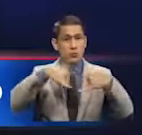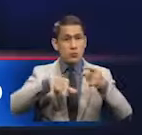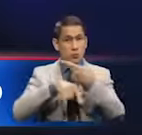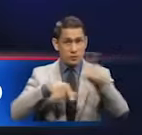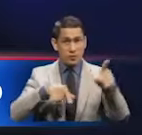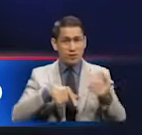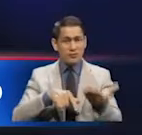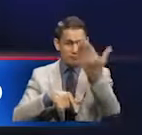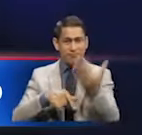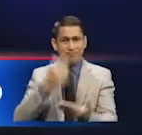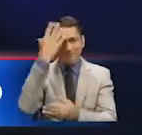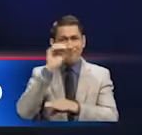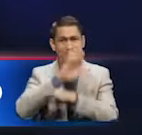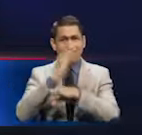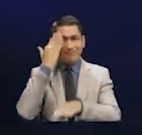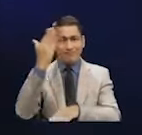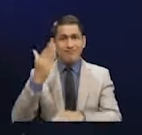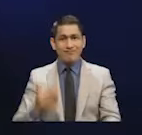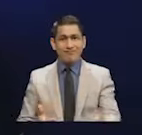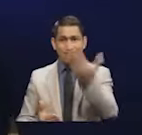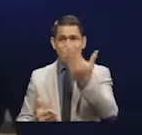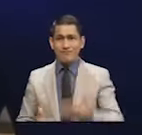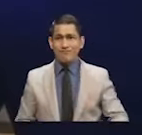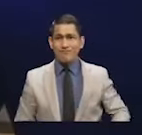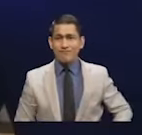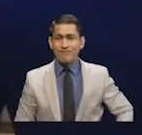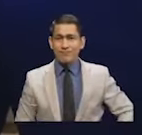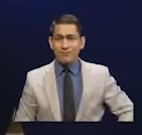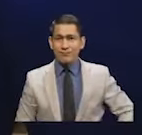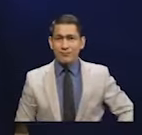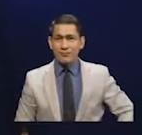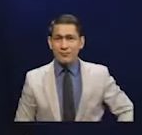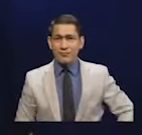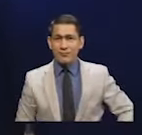hasta estudios centrales, compañeros, para que continúen con más noticias.